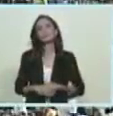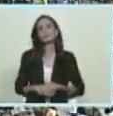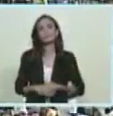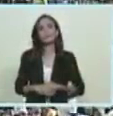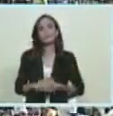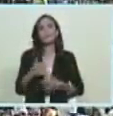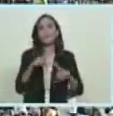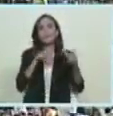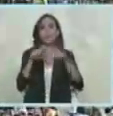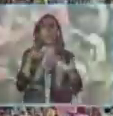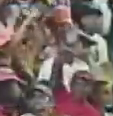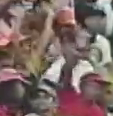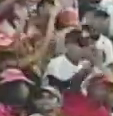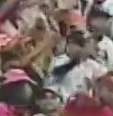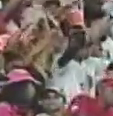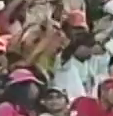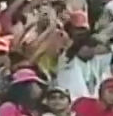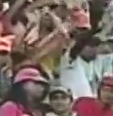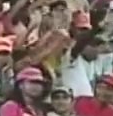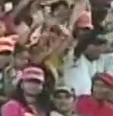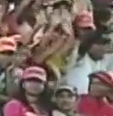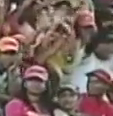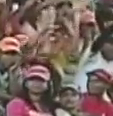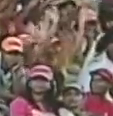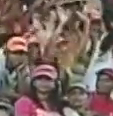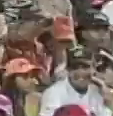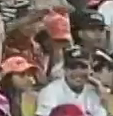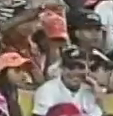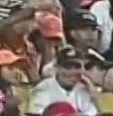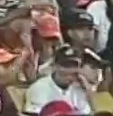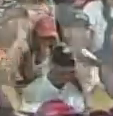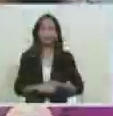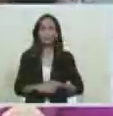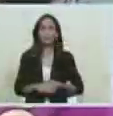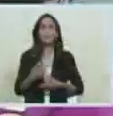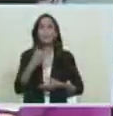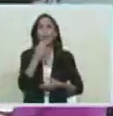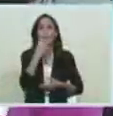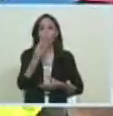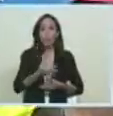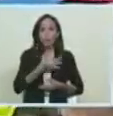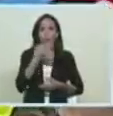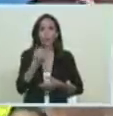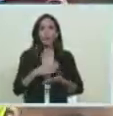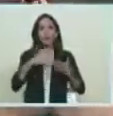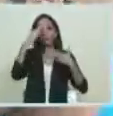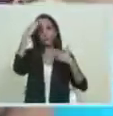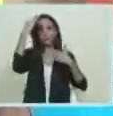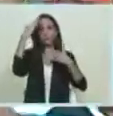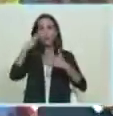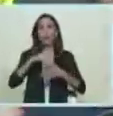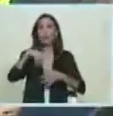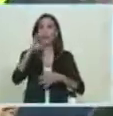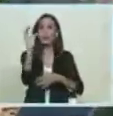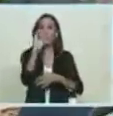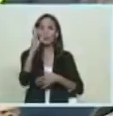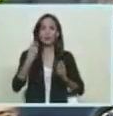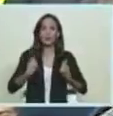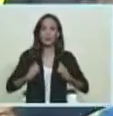Le acaba de llegar. ¿De dónde son ustedes, muchachos? Sí, presidente, primero que nada, saludos de acá de